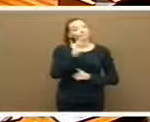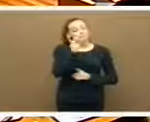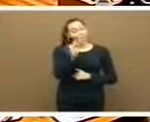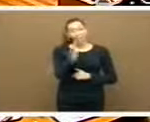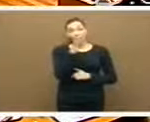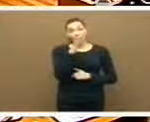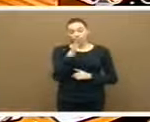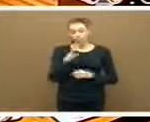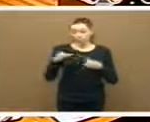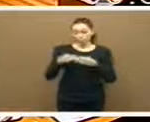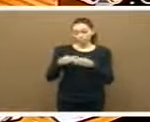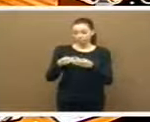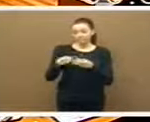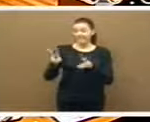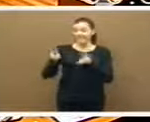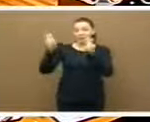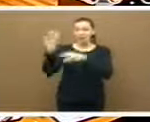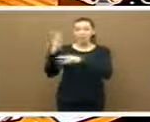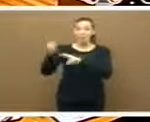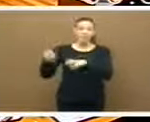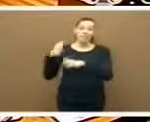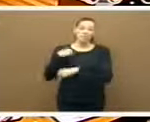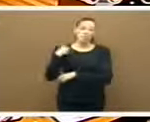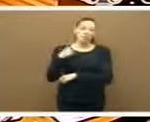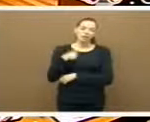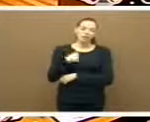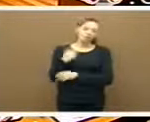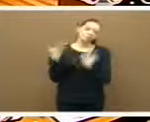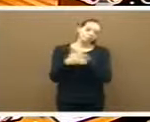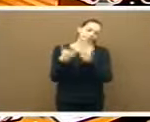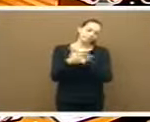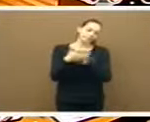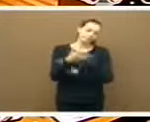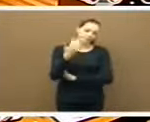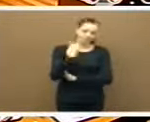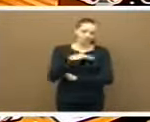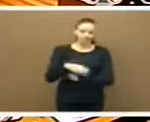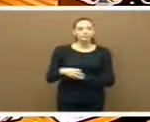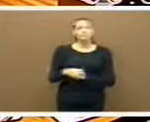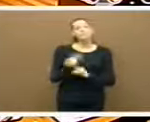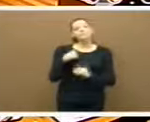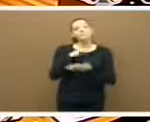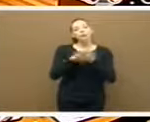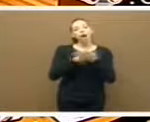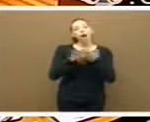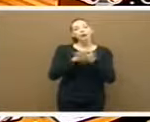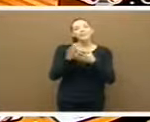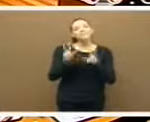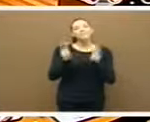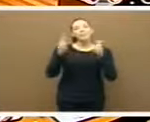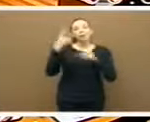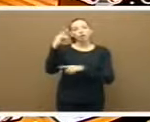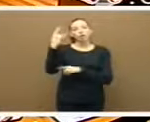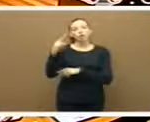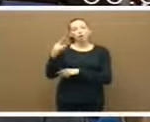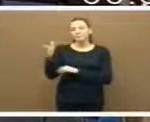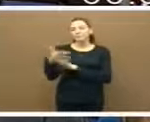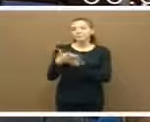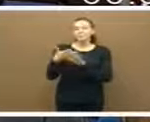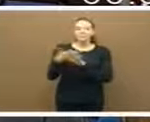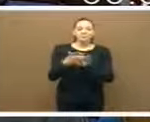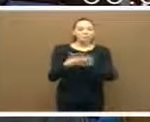manifestado antes en relación a estas enmiendas. Me ha levantado los acontecimientos y está hablando de vos todos desde el punto de vista metafísico, el señor Hernández desde el